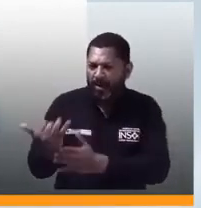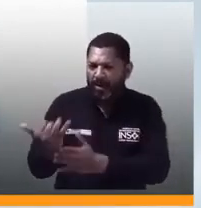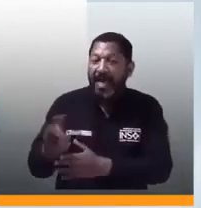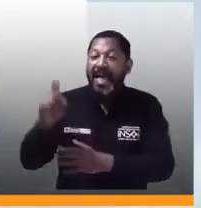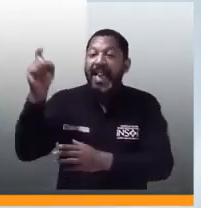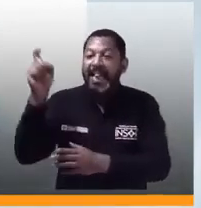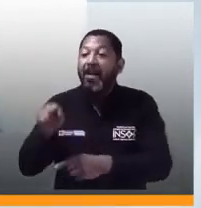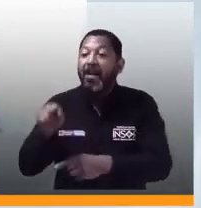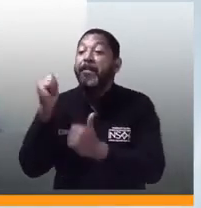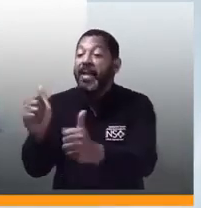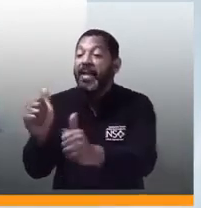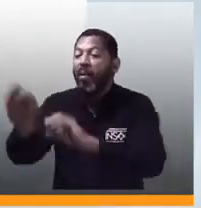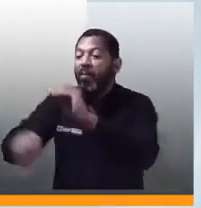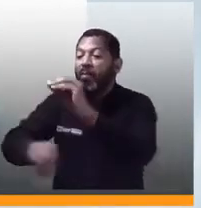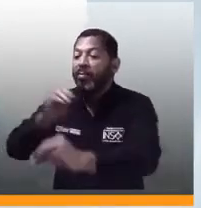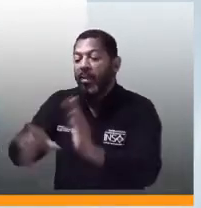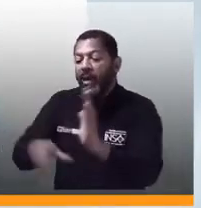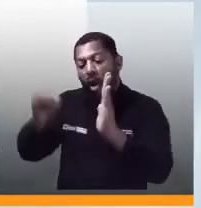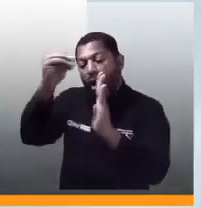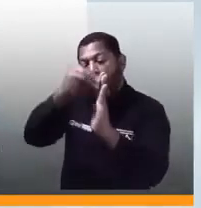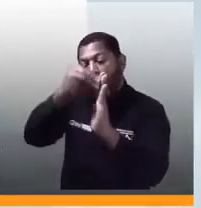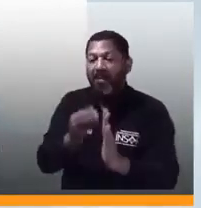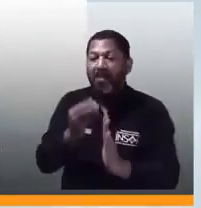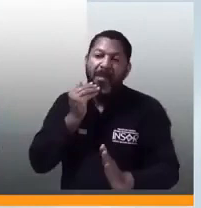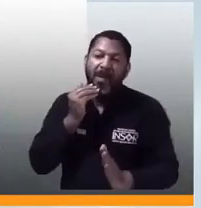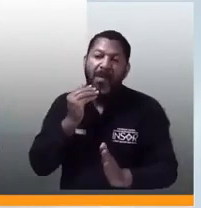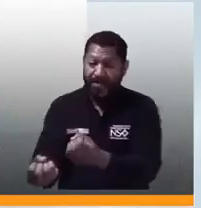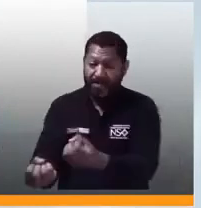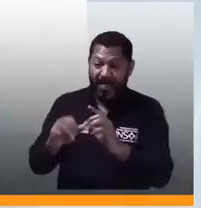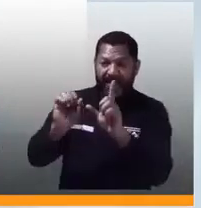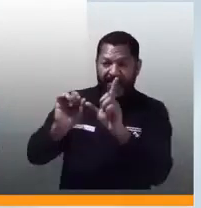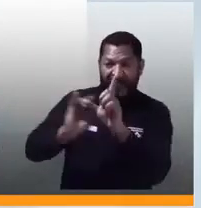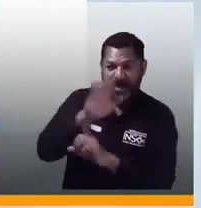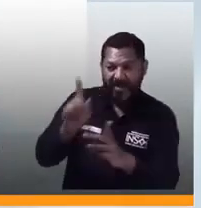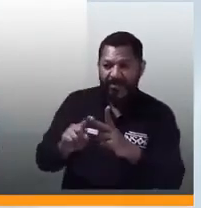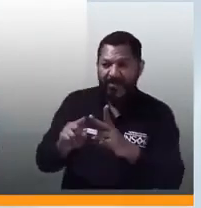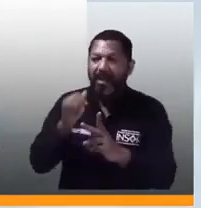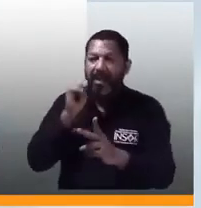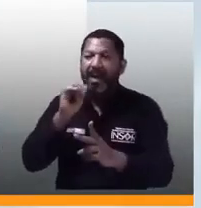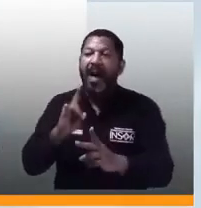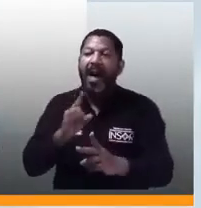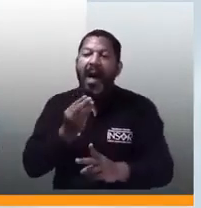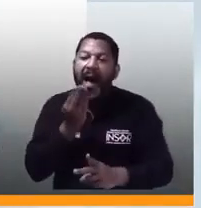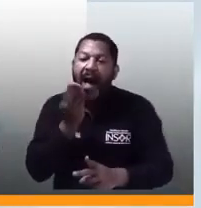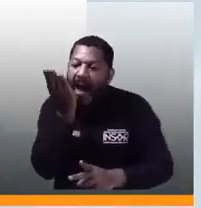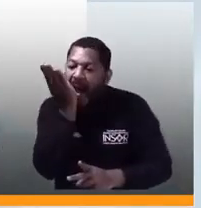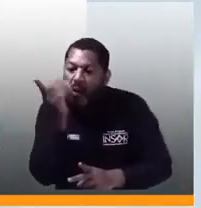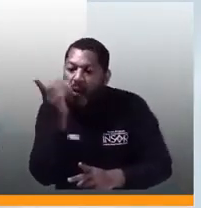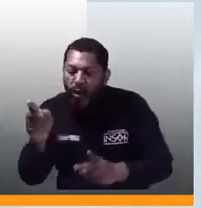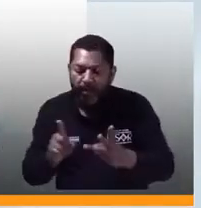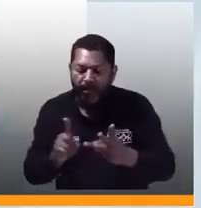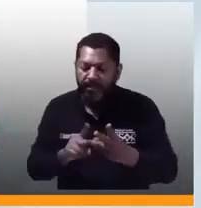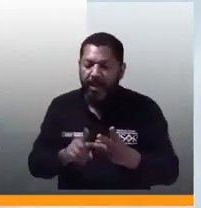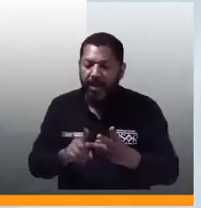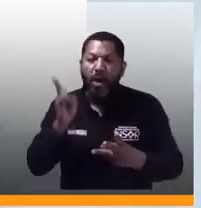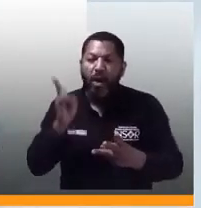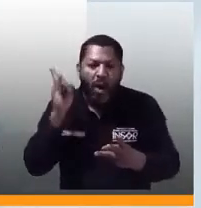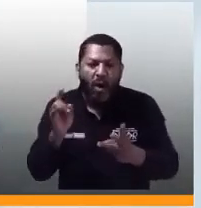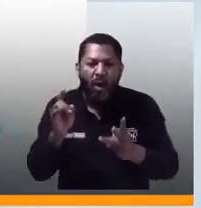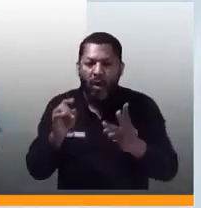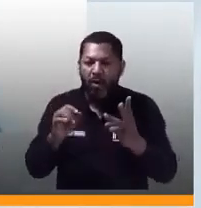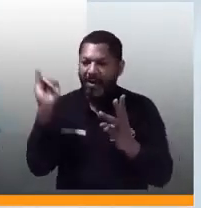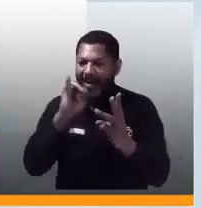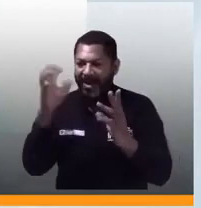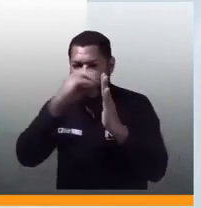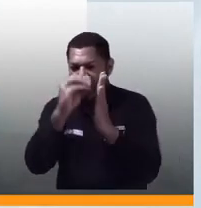producir ese contenido. O sea, que a través de un video, un audio, un cómic, una infografía, ellos